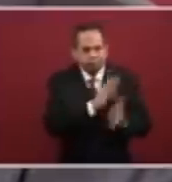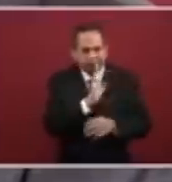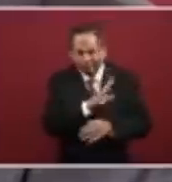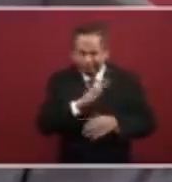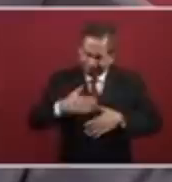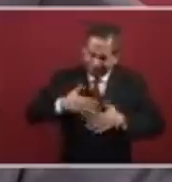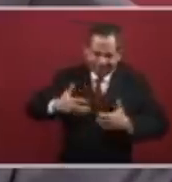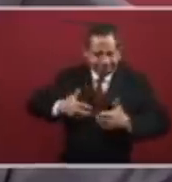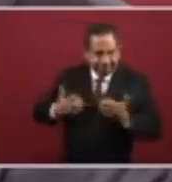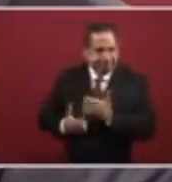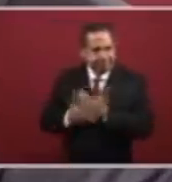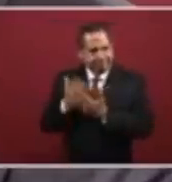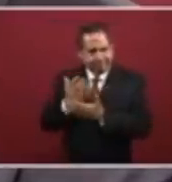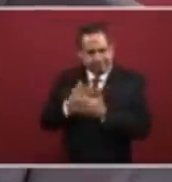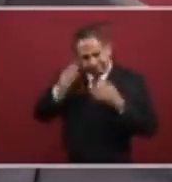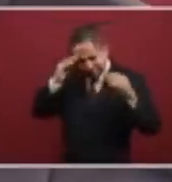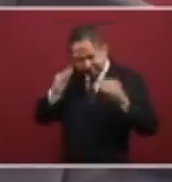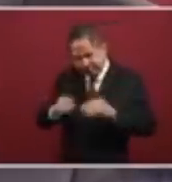sin